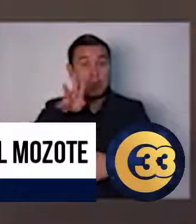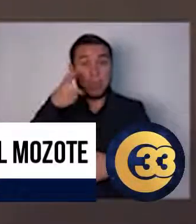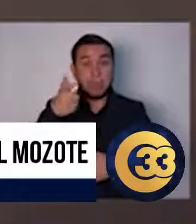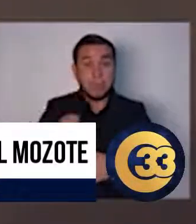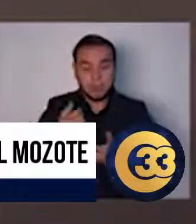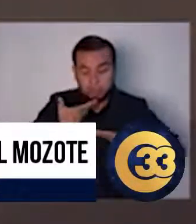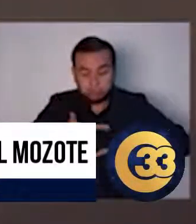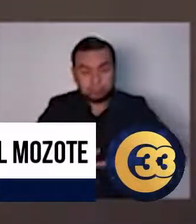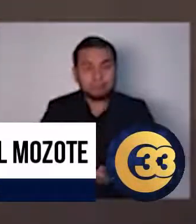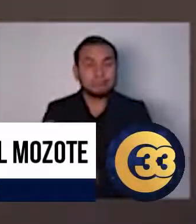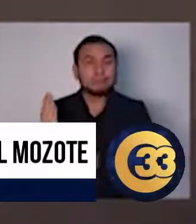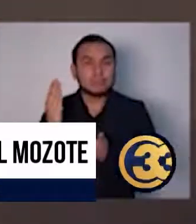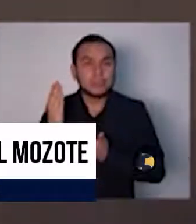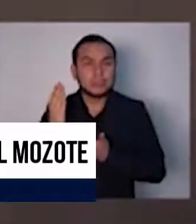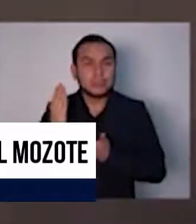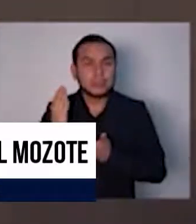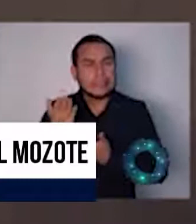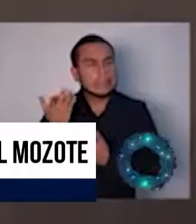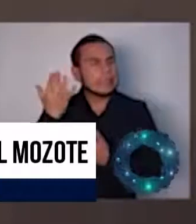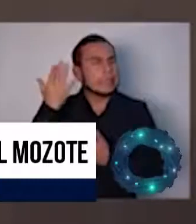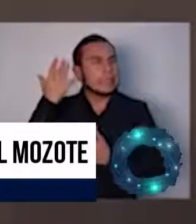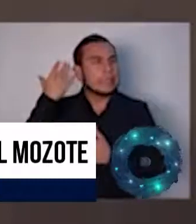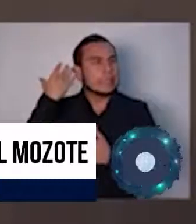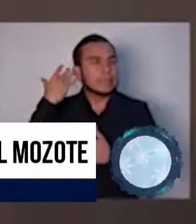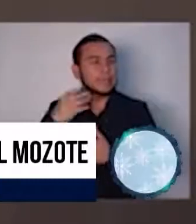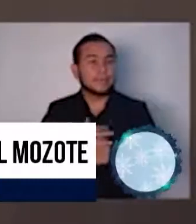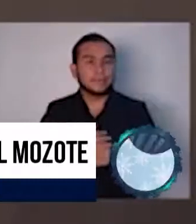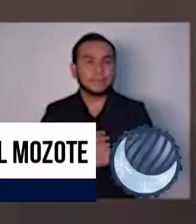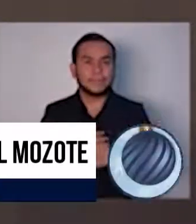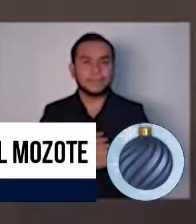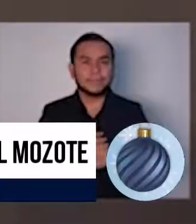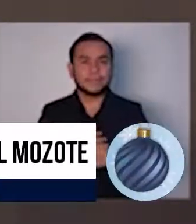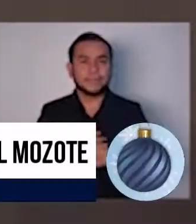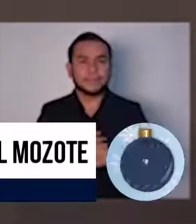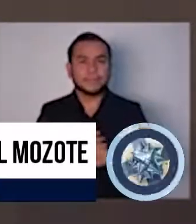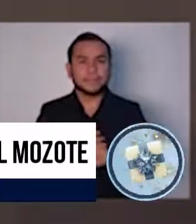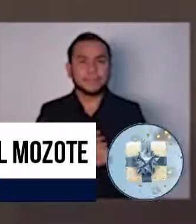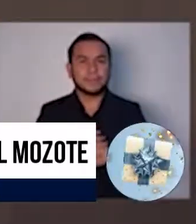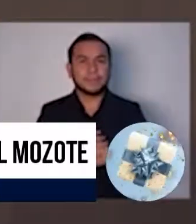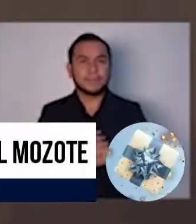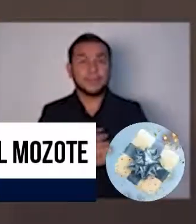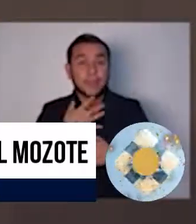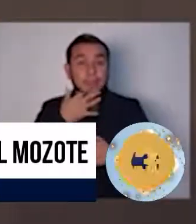Nayib Bukele llegó el jueves al Mozote, donde brindó un discurso a los asistentes.